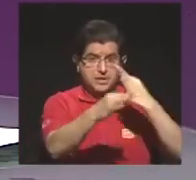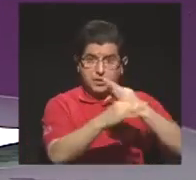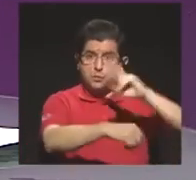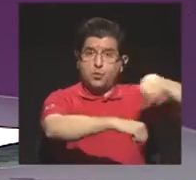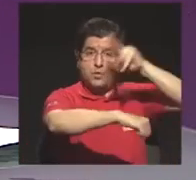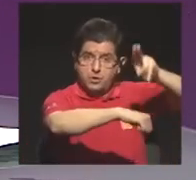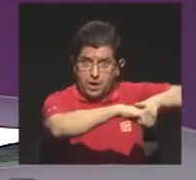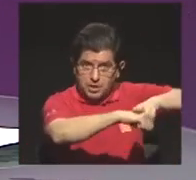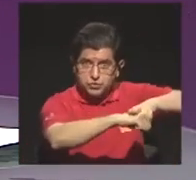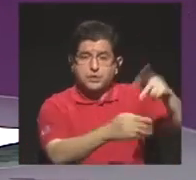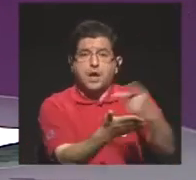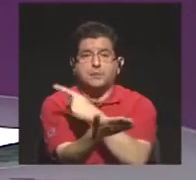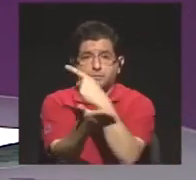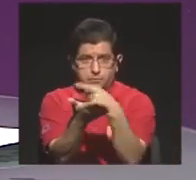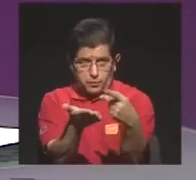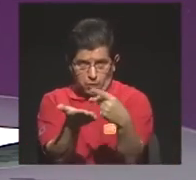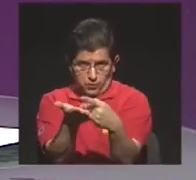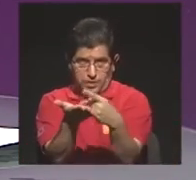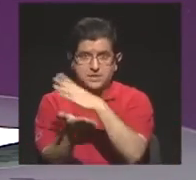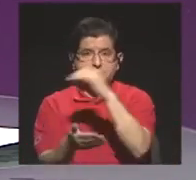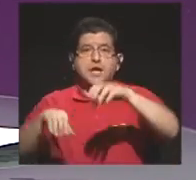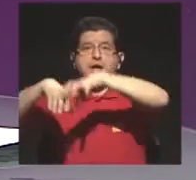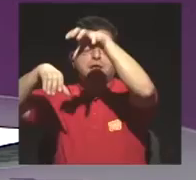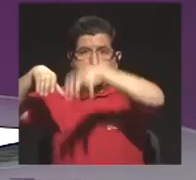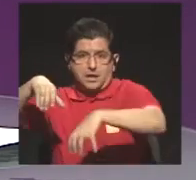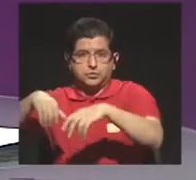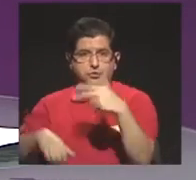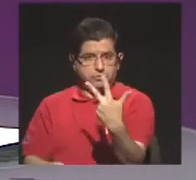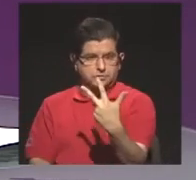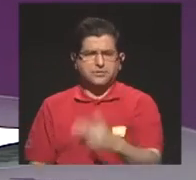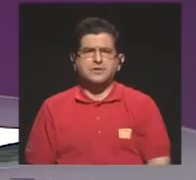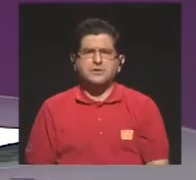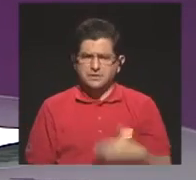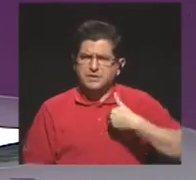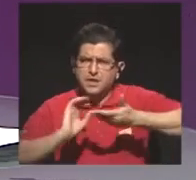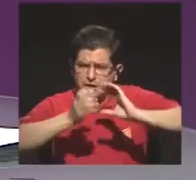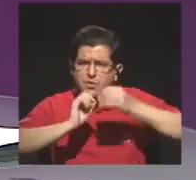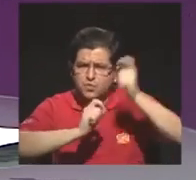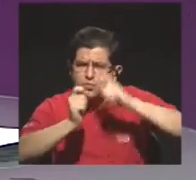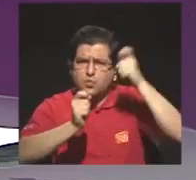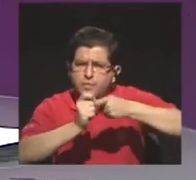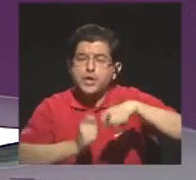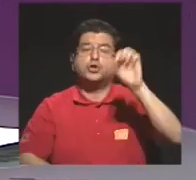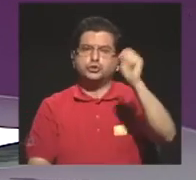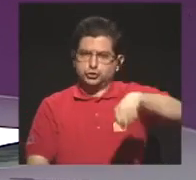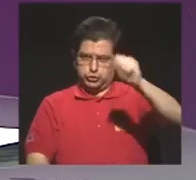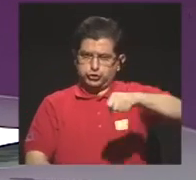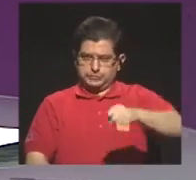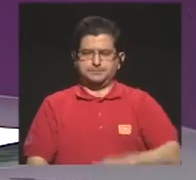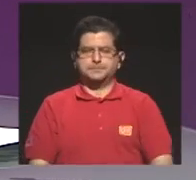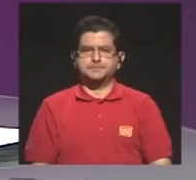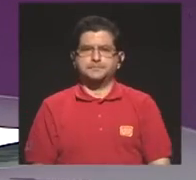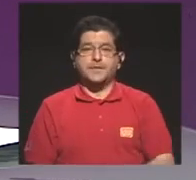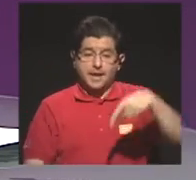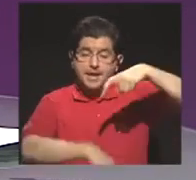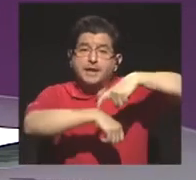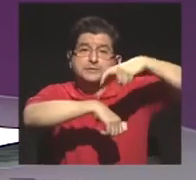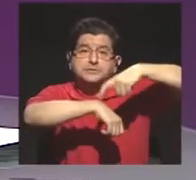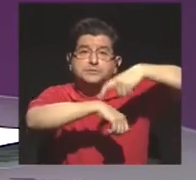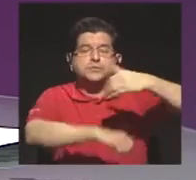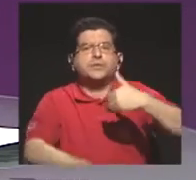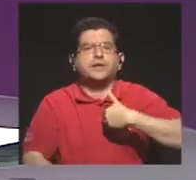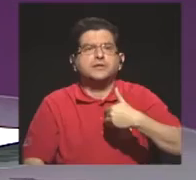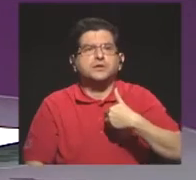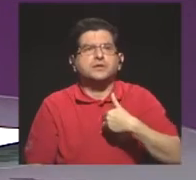nacional, provincial y cantonal. ¿Tenemos un dato? ¿Cuántos partidos están? En este momento